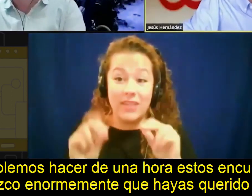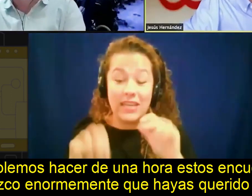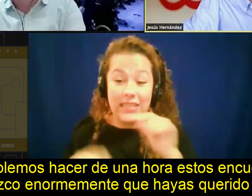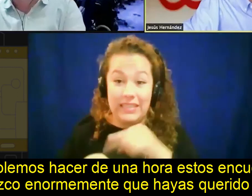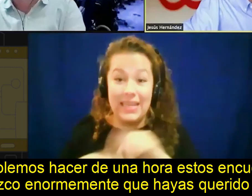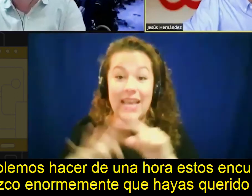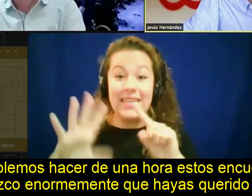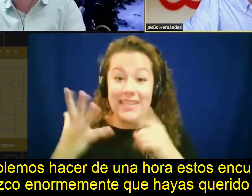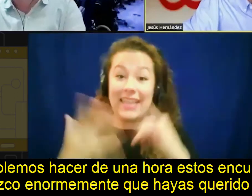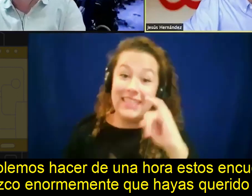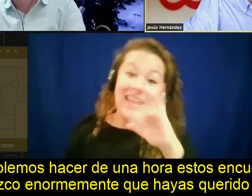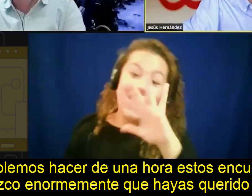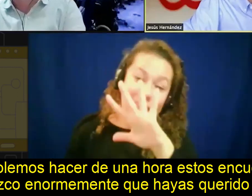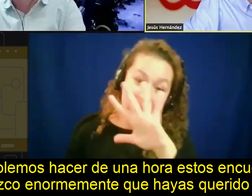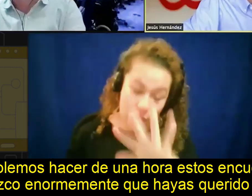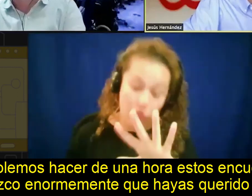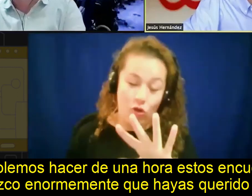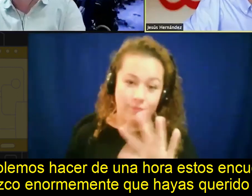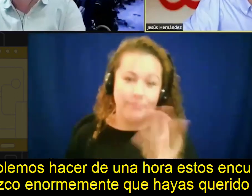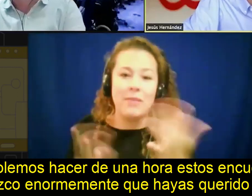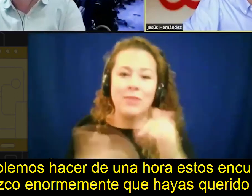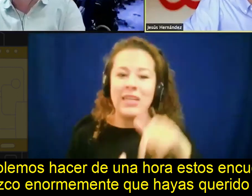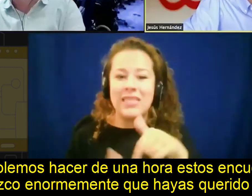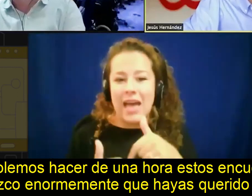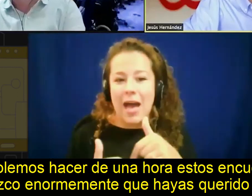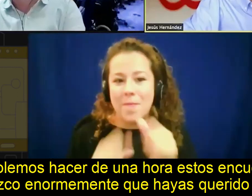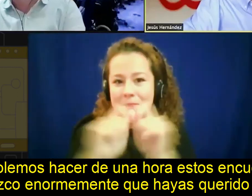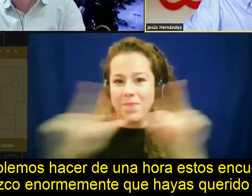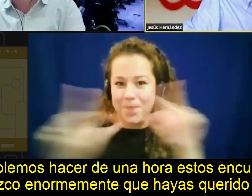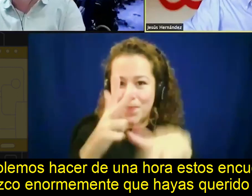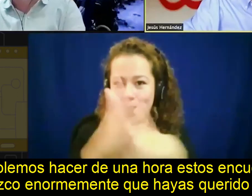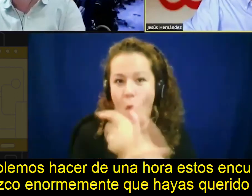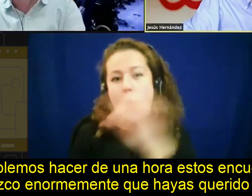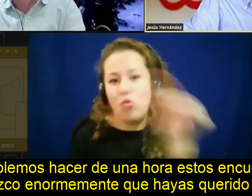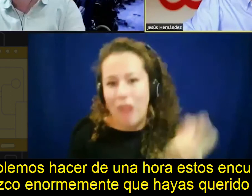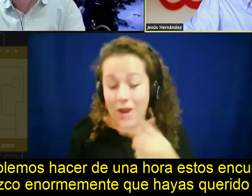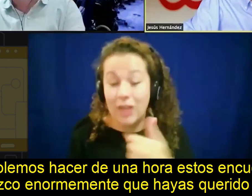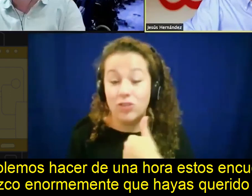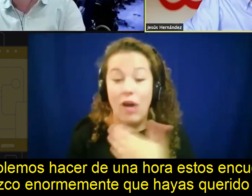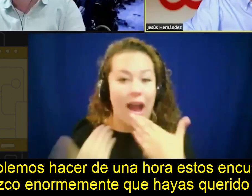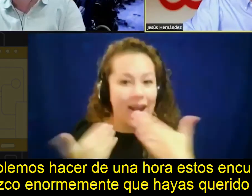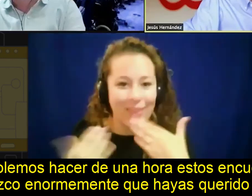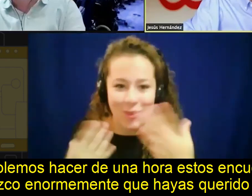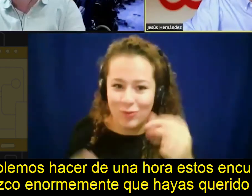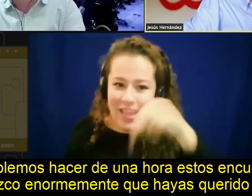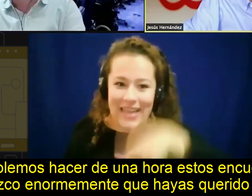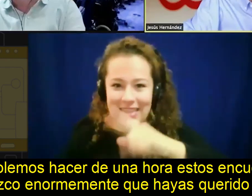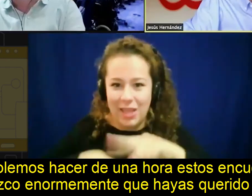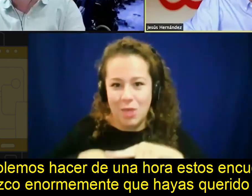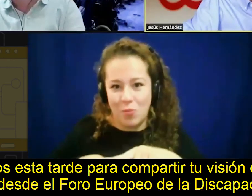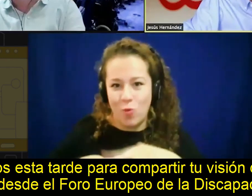hacer de 1 hora más o menos estos encuentros. La verdad es que te agradezco enormemente que has querido echar este rato con